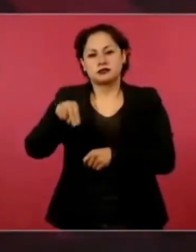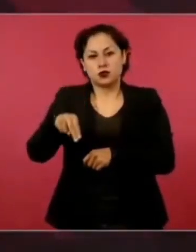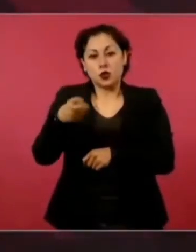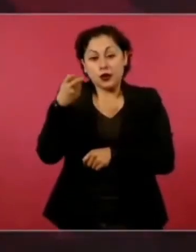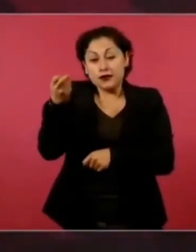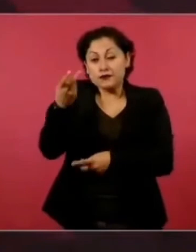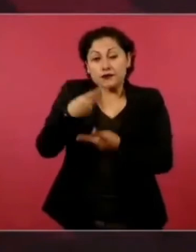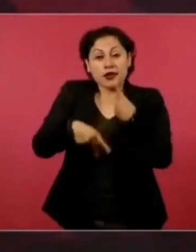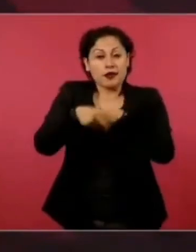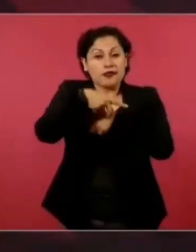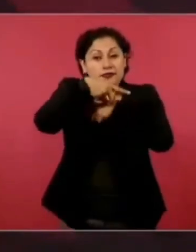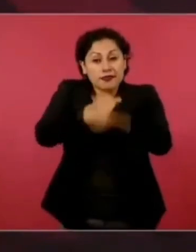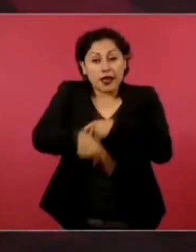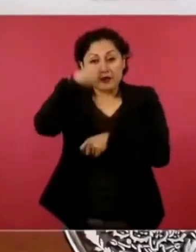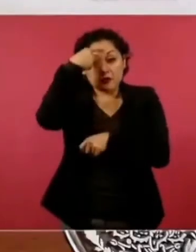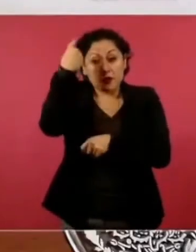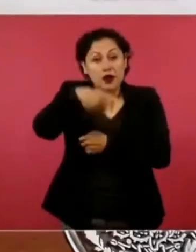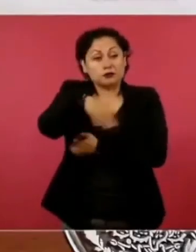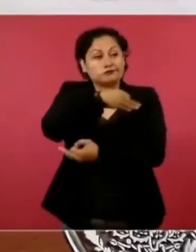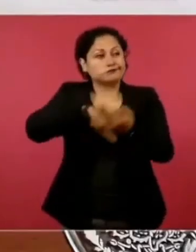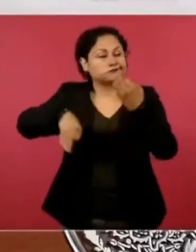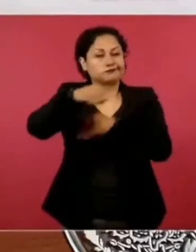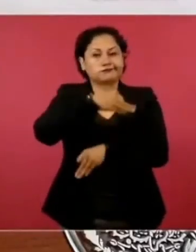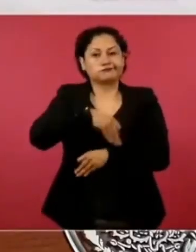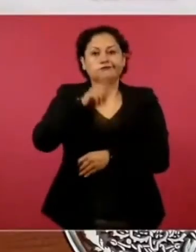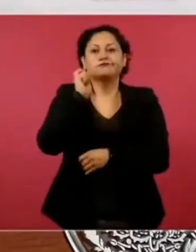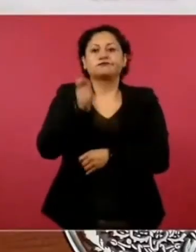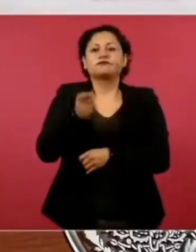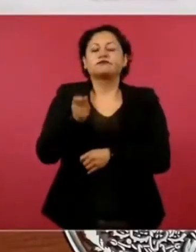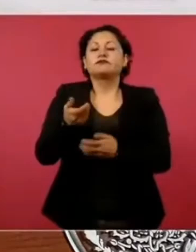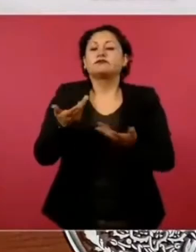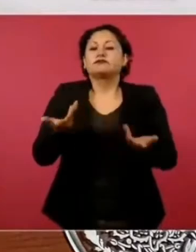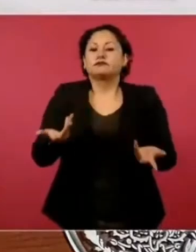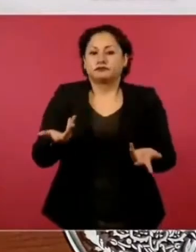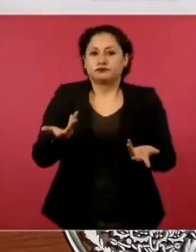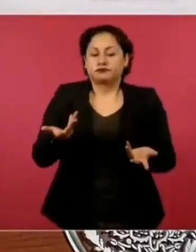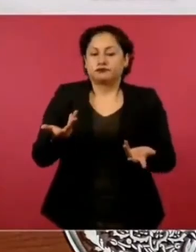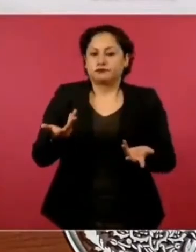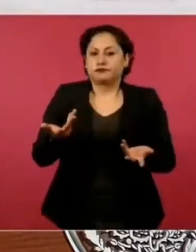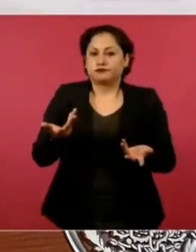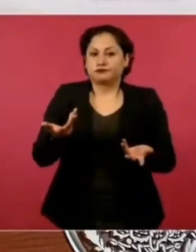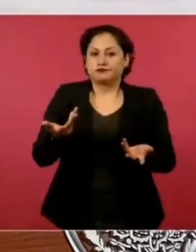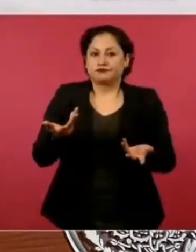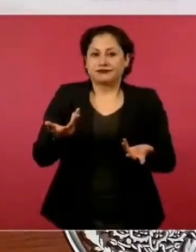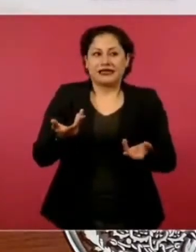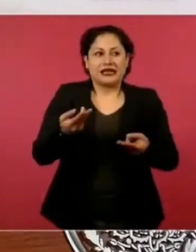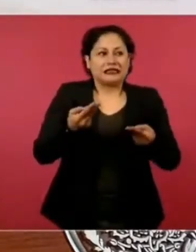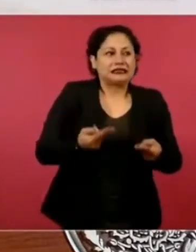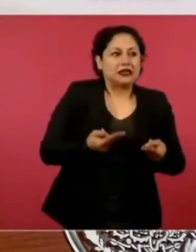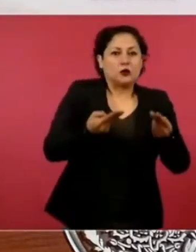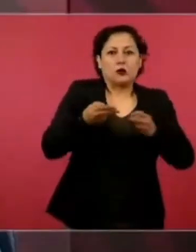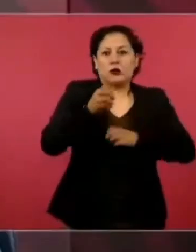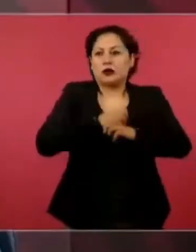a todos y daña más a la gente con menos ingresos.